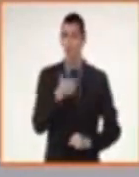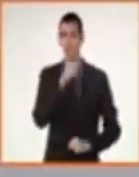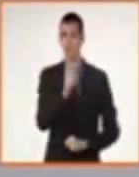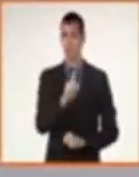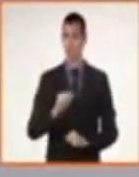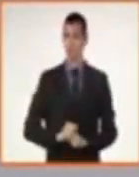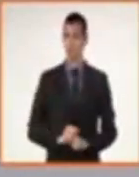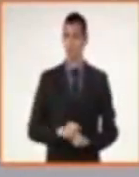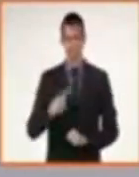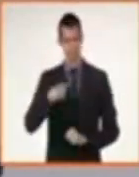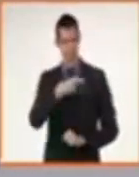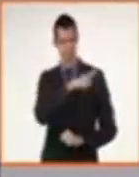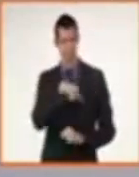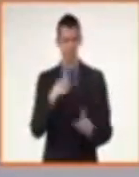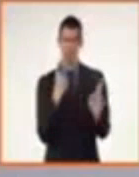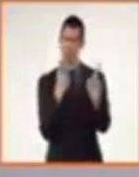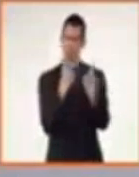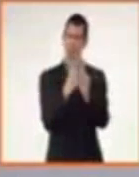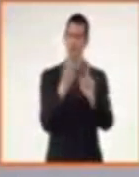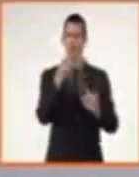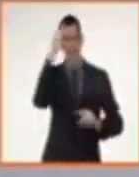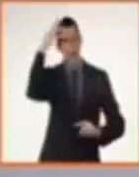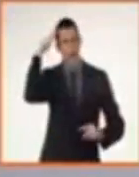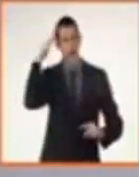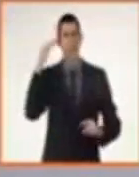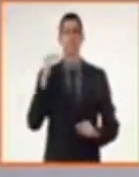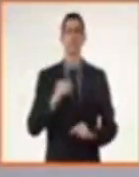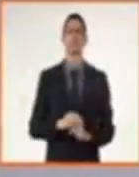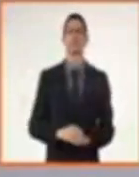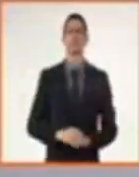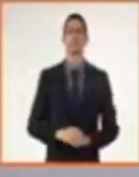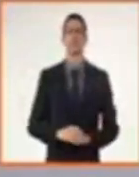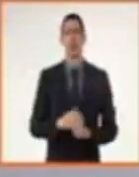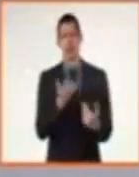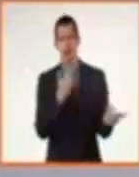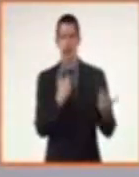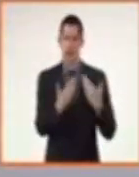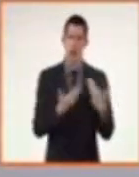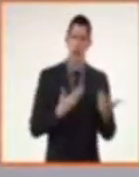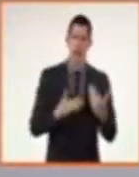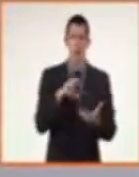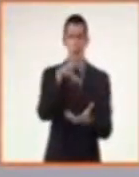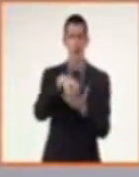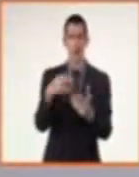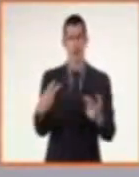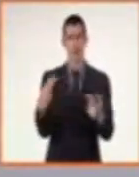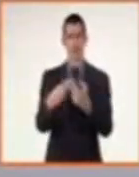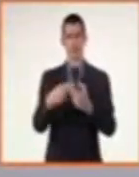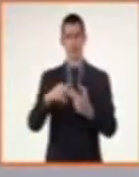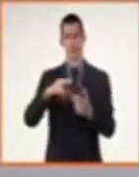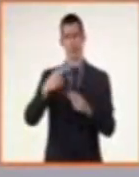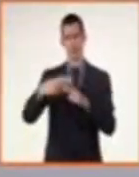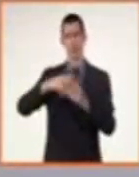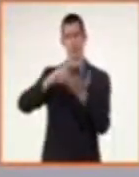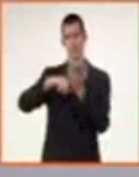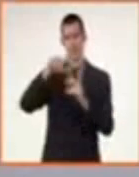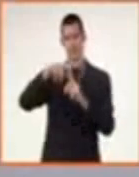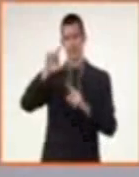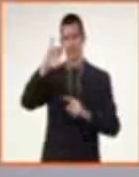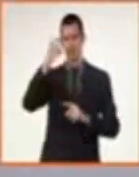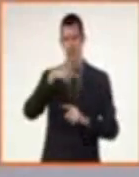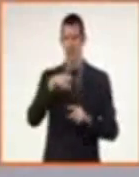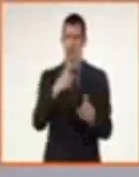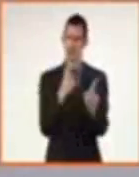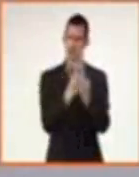con el presidente en un encuentro informal que tuvimos durante el coloquio Patria, y una de las cosas que decía, después lo ratificó en